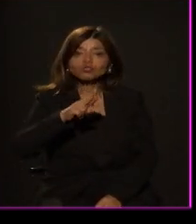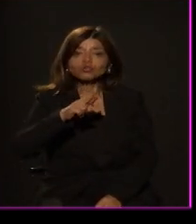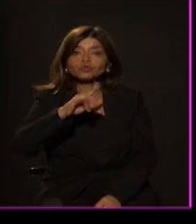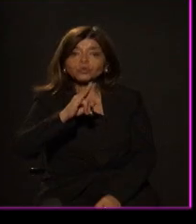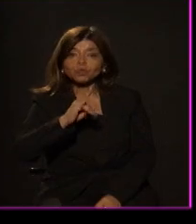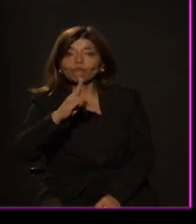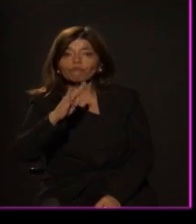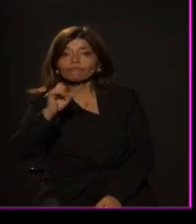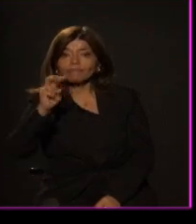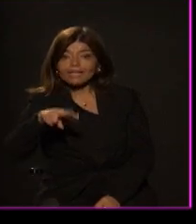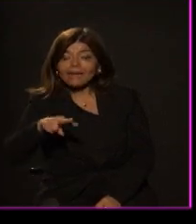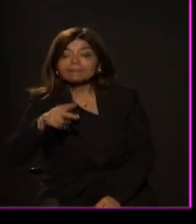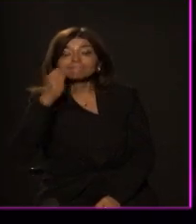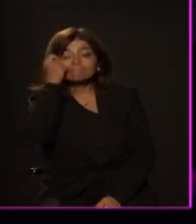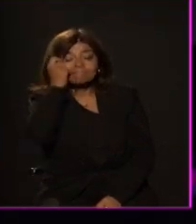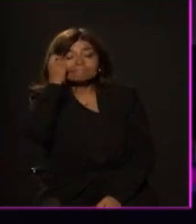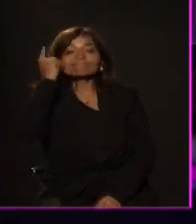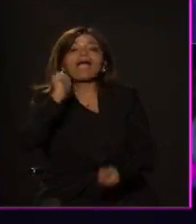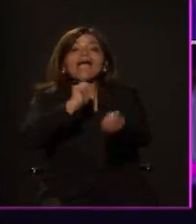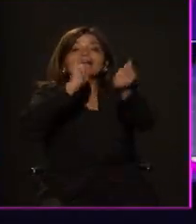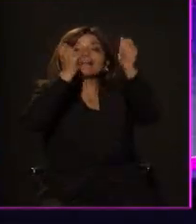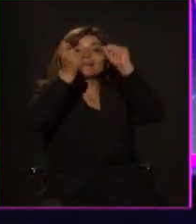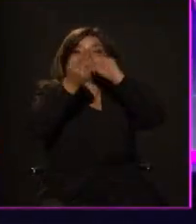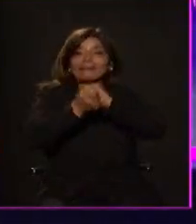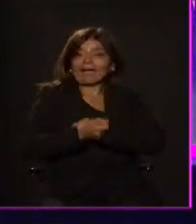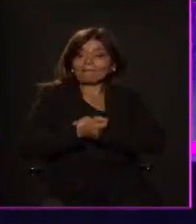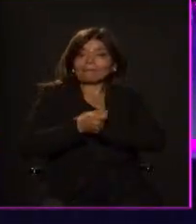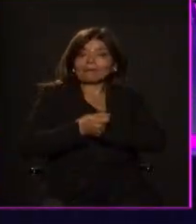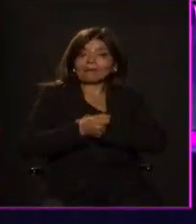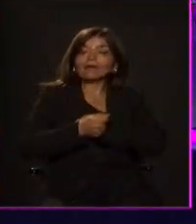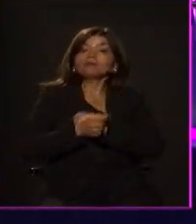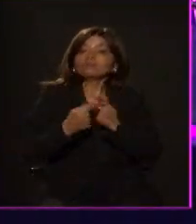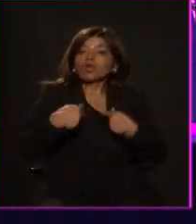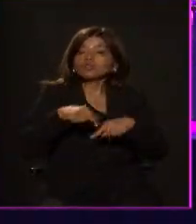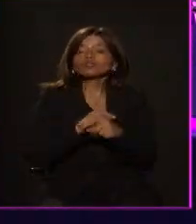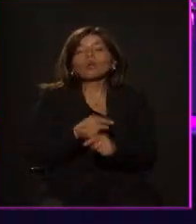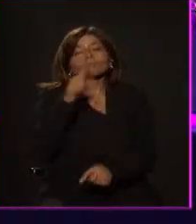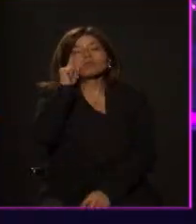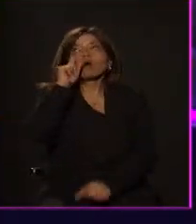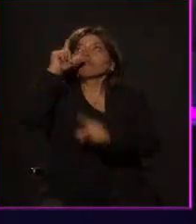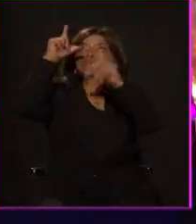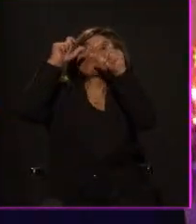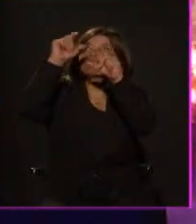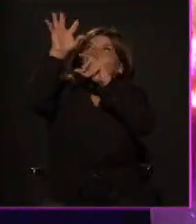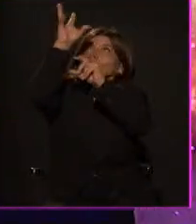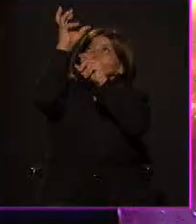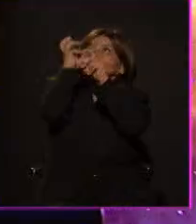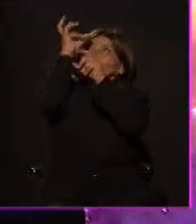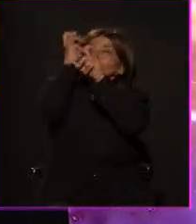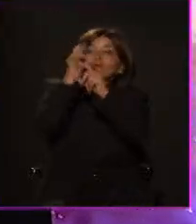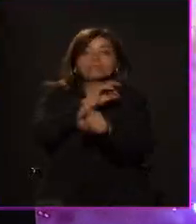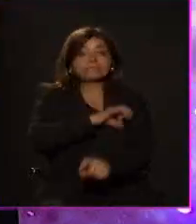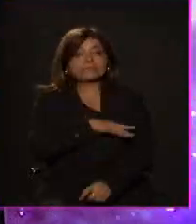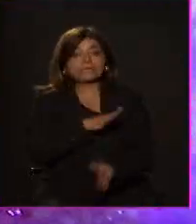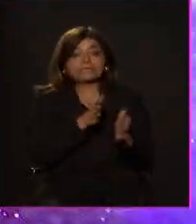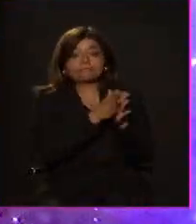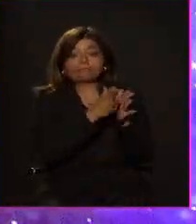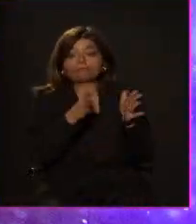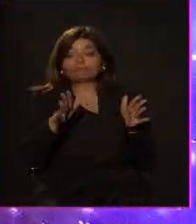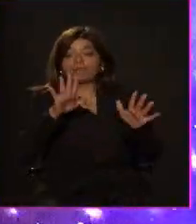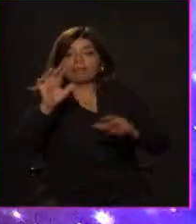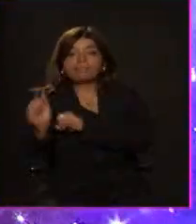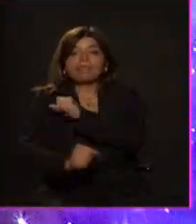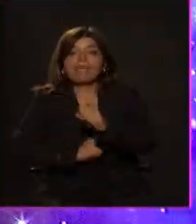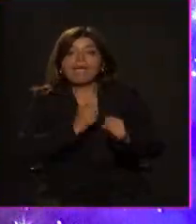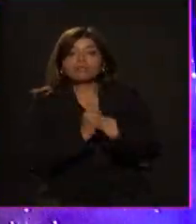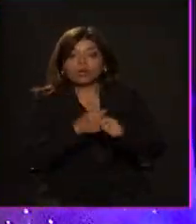variable, especialmente a grandes distancias. Entonces vamos a ser capaces de tomar una película del cielo desde Chile por los próximos 10 años, a partir